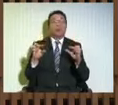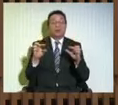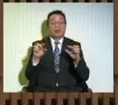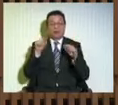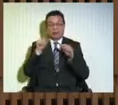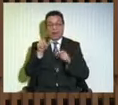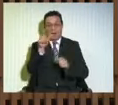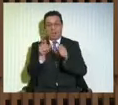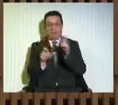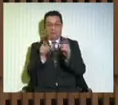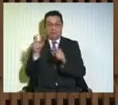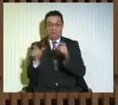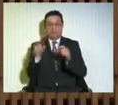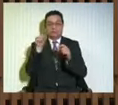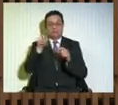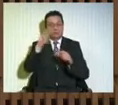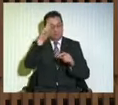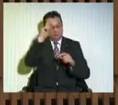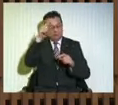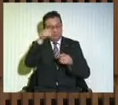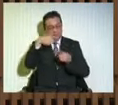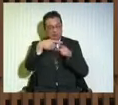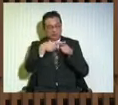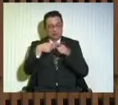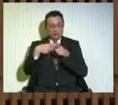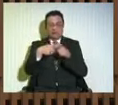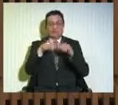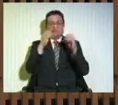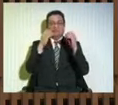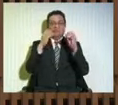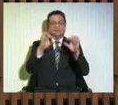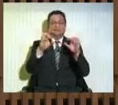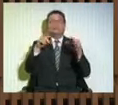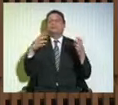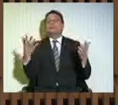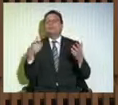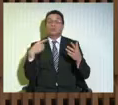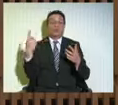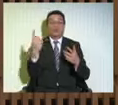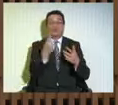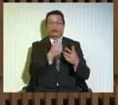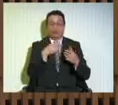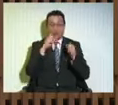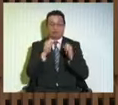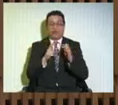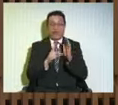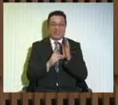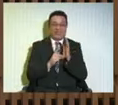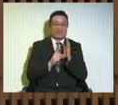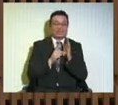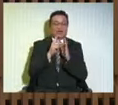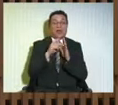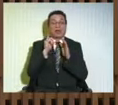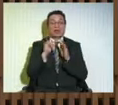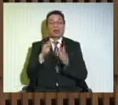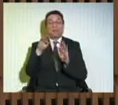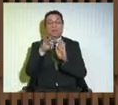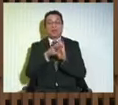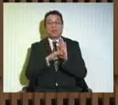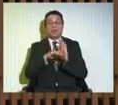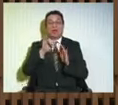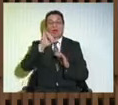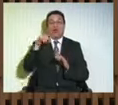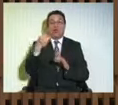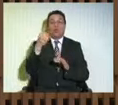todas las personas, es crear una sociedad de oportunidades en que todos nos podamos desarrollar, y los programas de JUNAEF son un